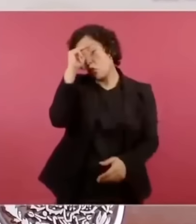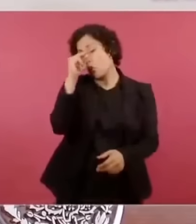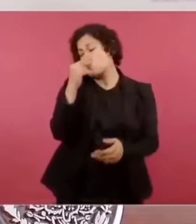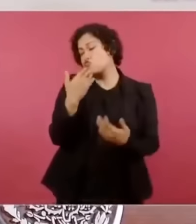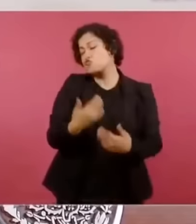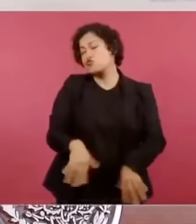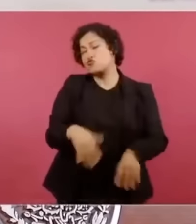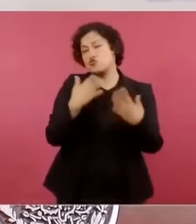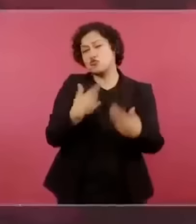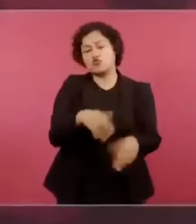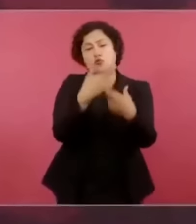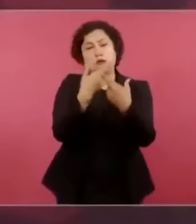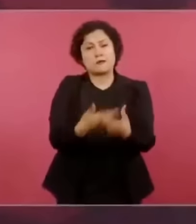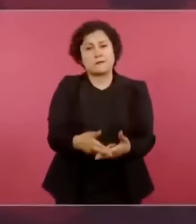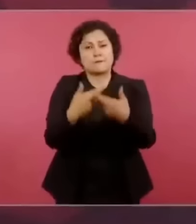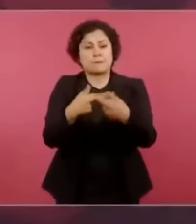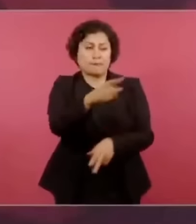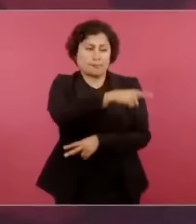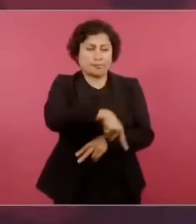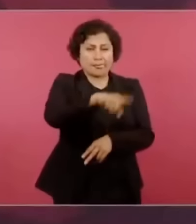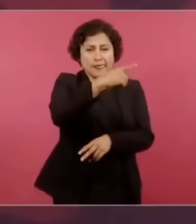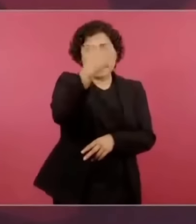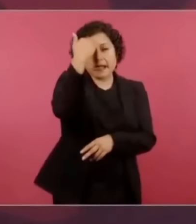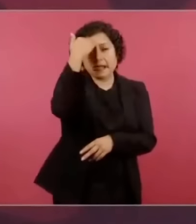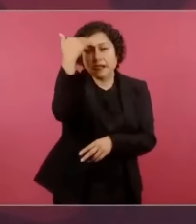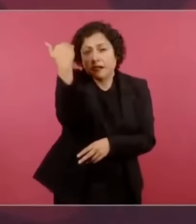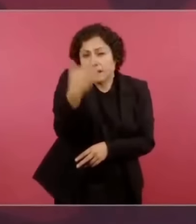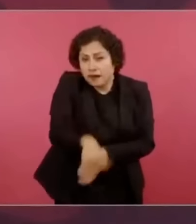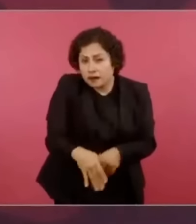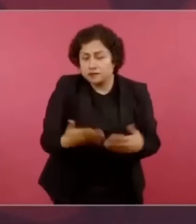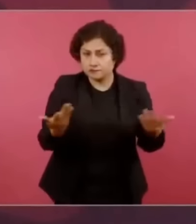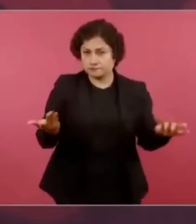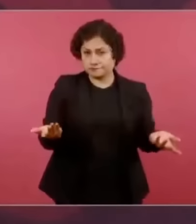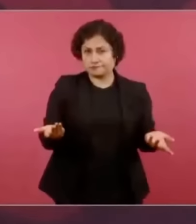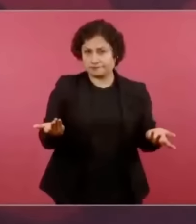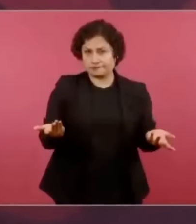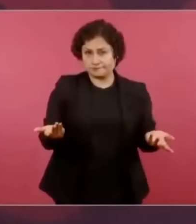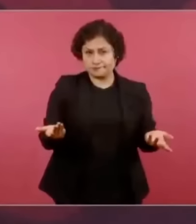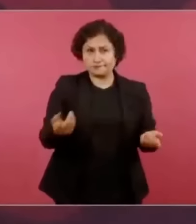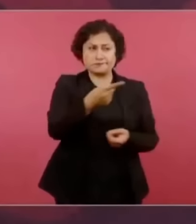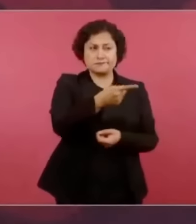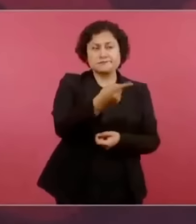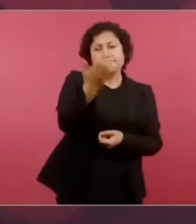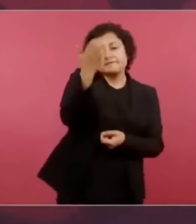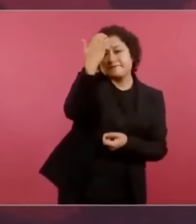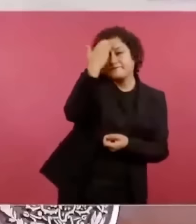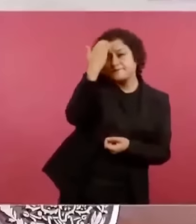saben bastante, saben quién es quién en Sonora